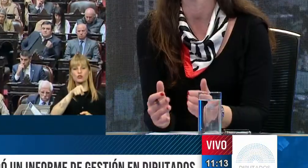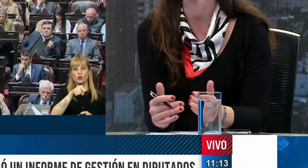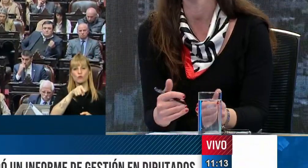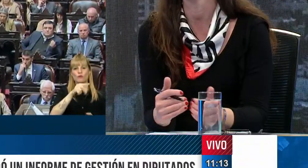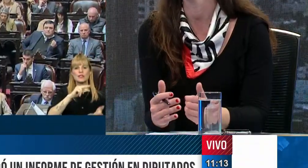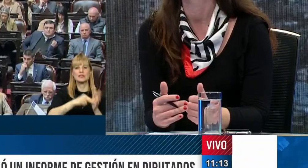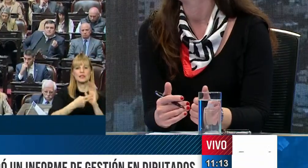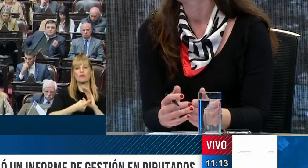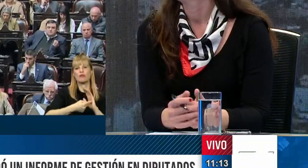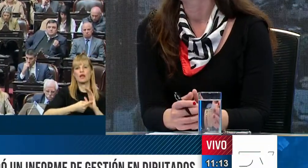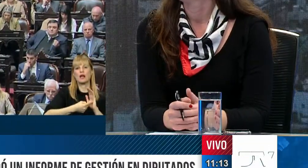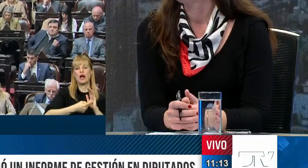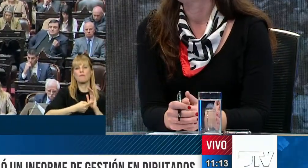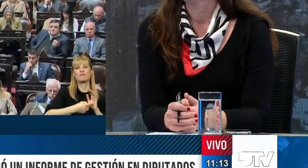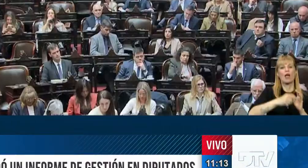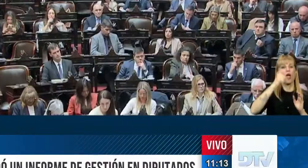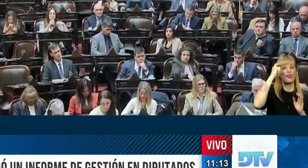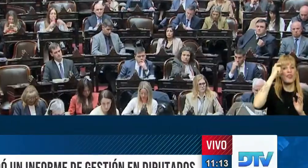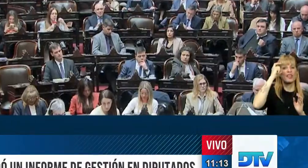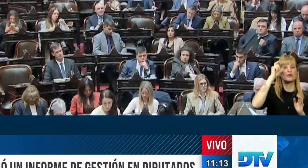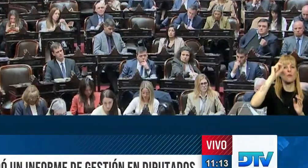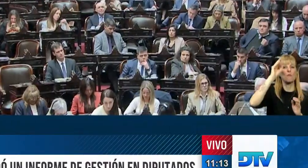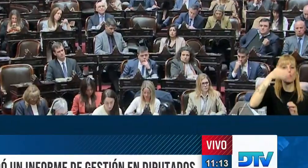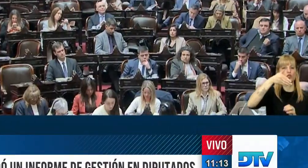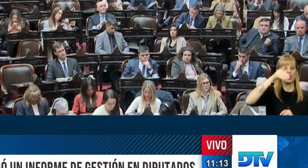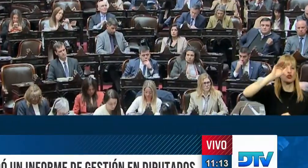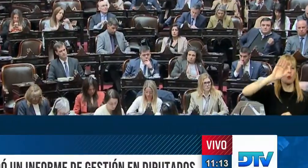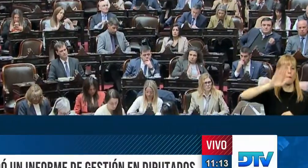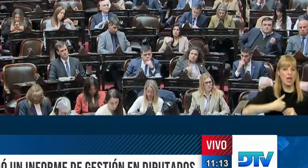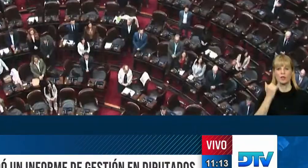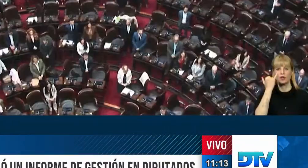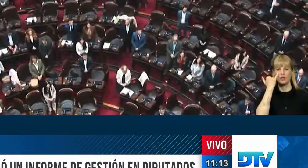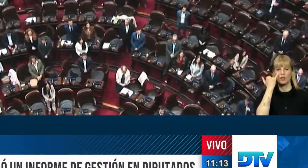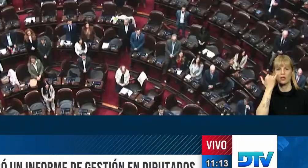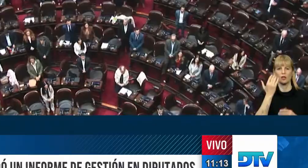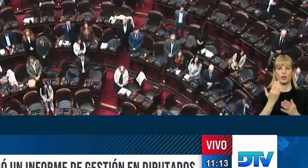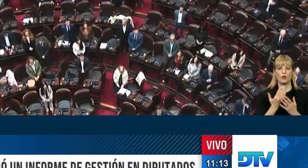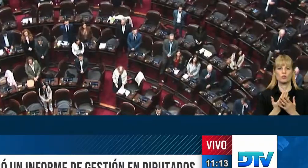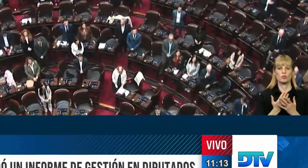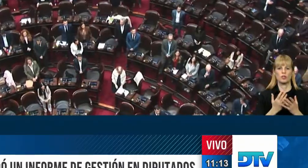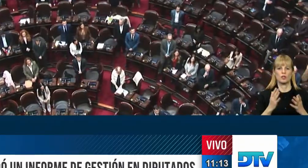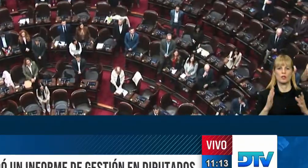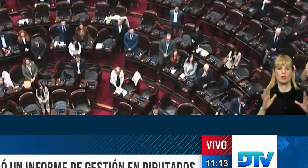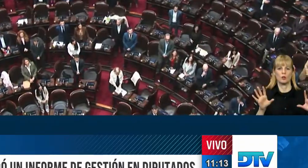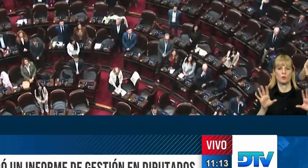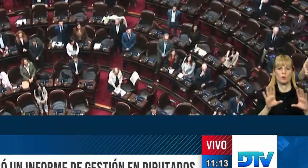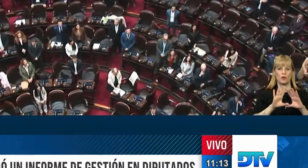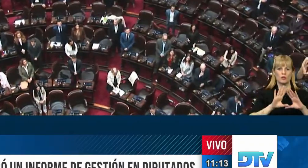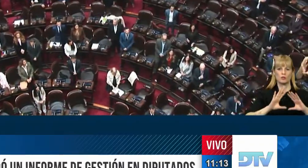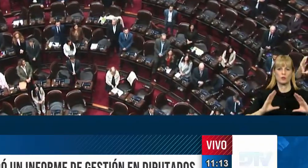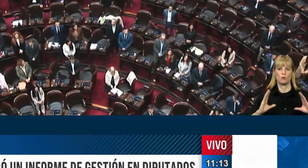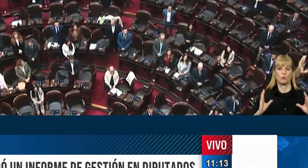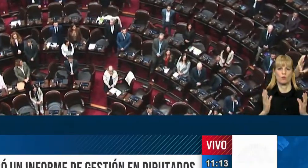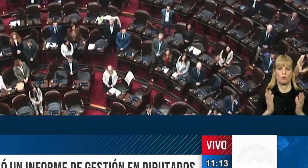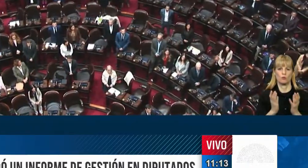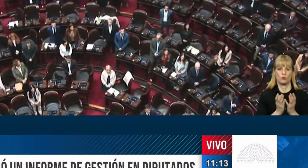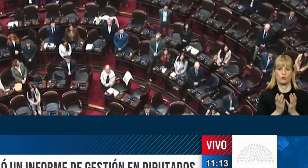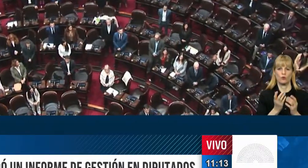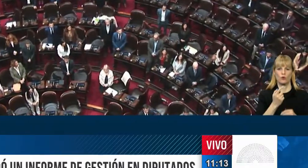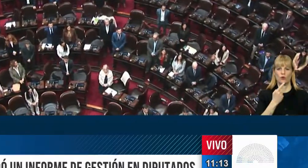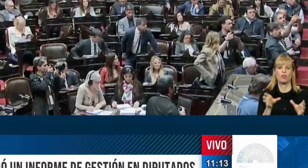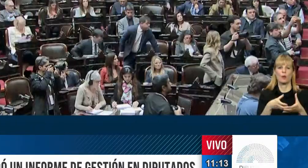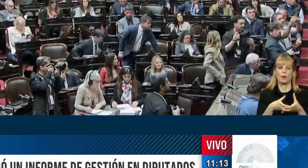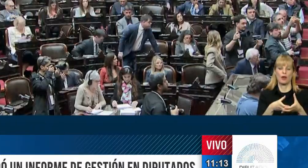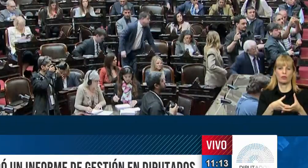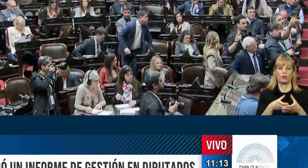los tiempos... Y no solo, totalmente, porque no solo es el tema del armado de listas en el caso de Caputo, sino que también la ligazón